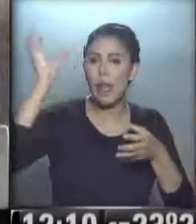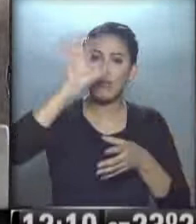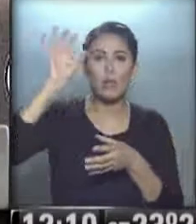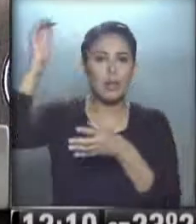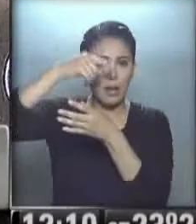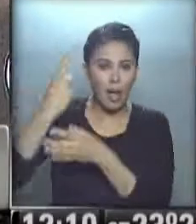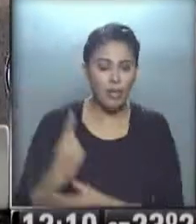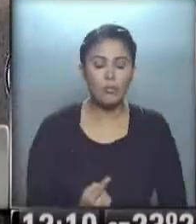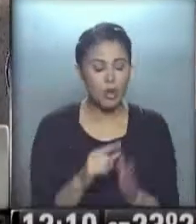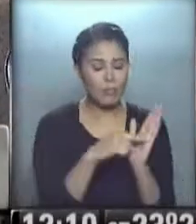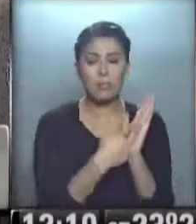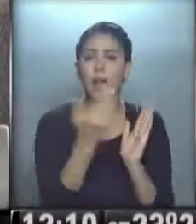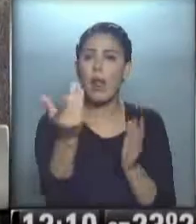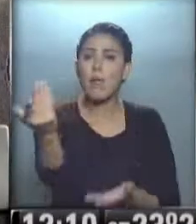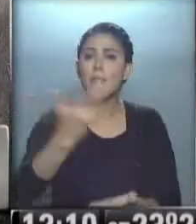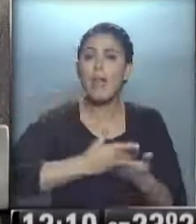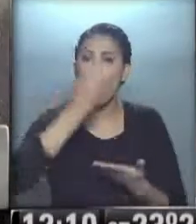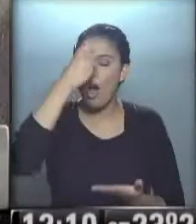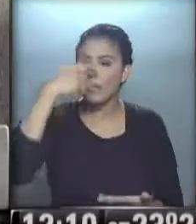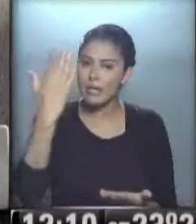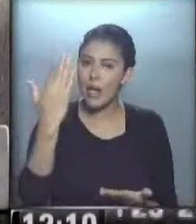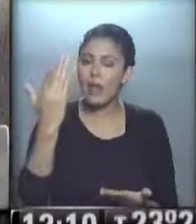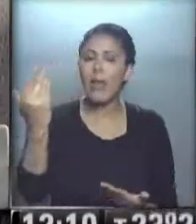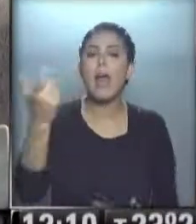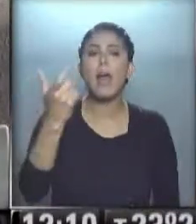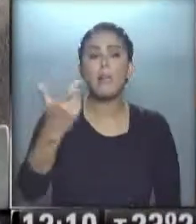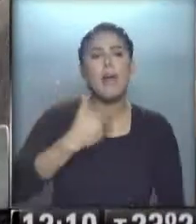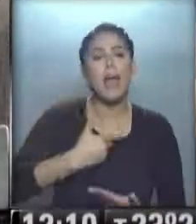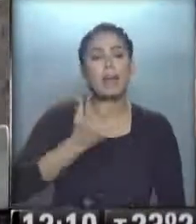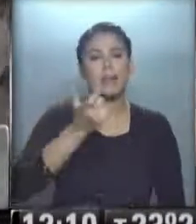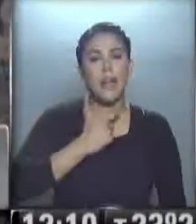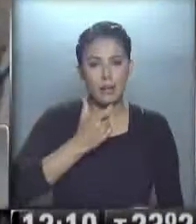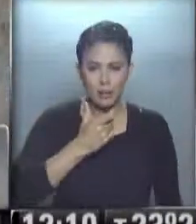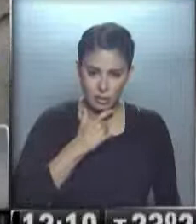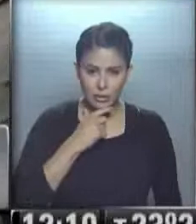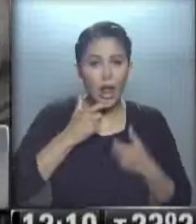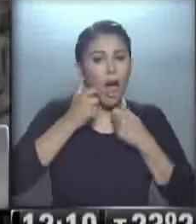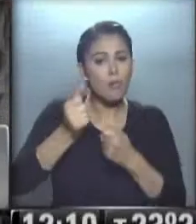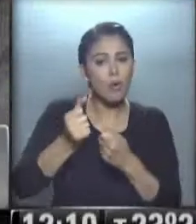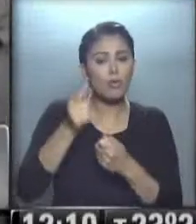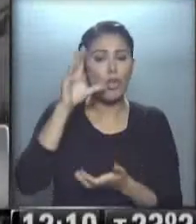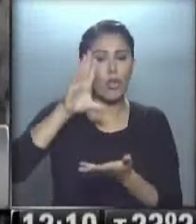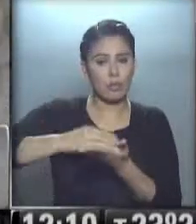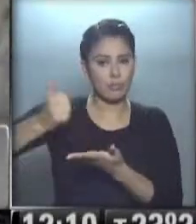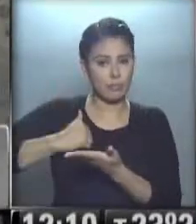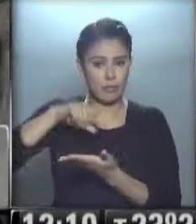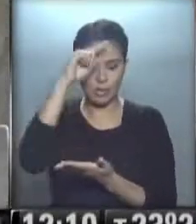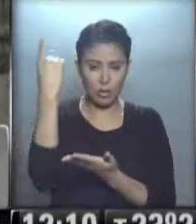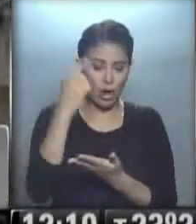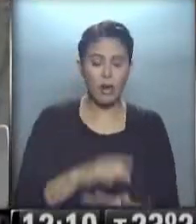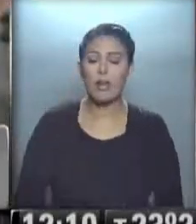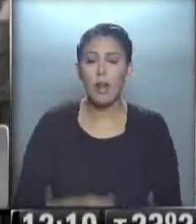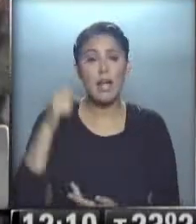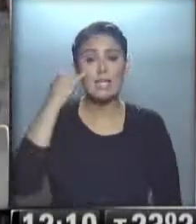un requerimiento para contar con el respaldo de agentes de Gendarmería Nacional. Ya se